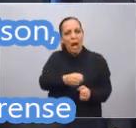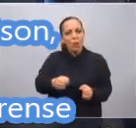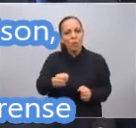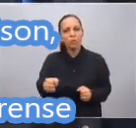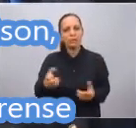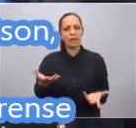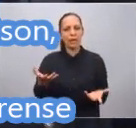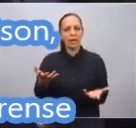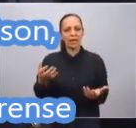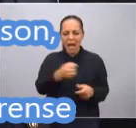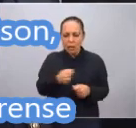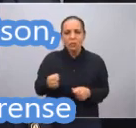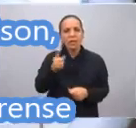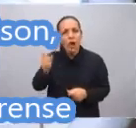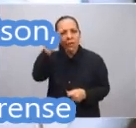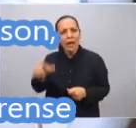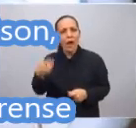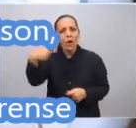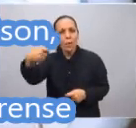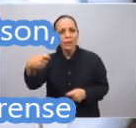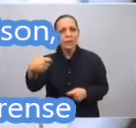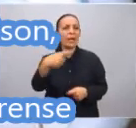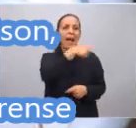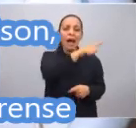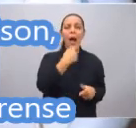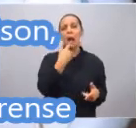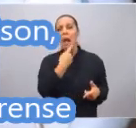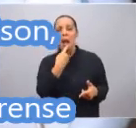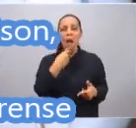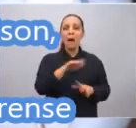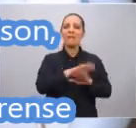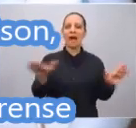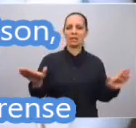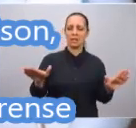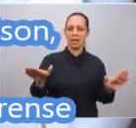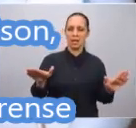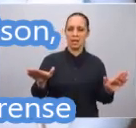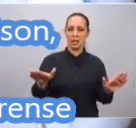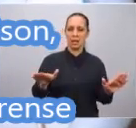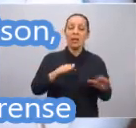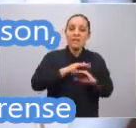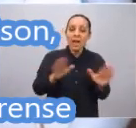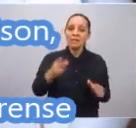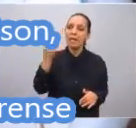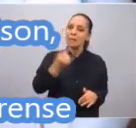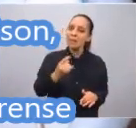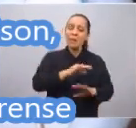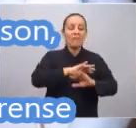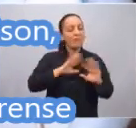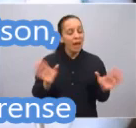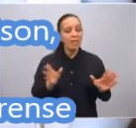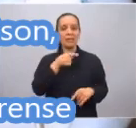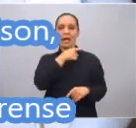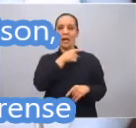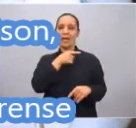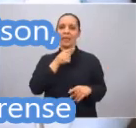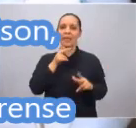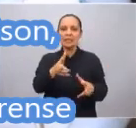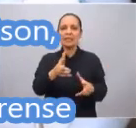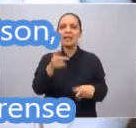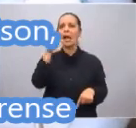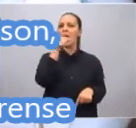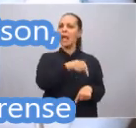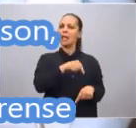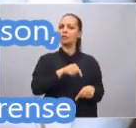a los jubilados. Basta de mentir, basta de seguir insistiendo con que